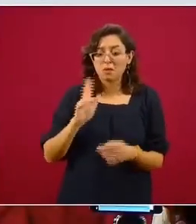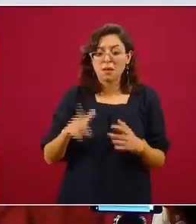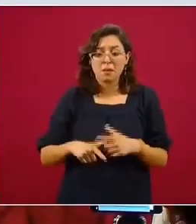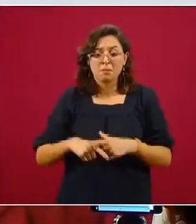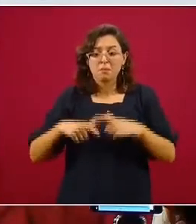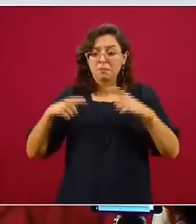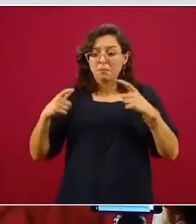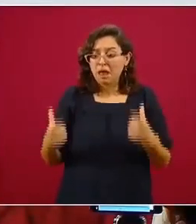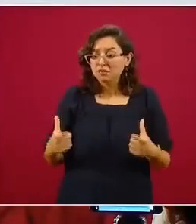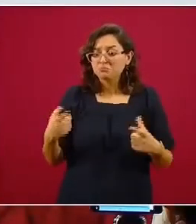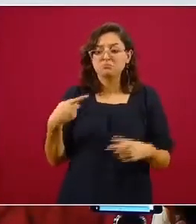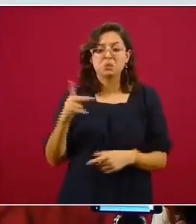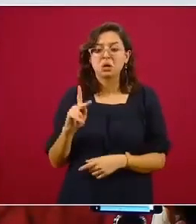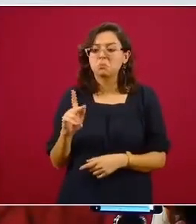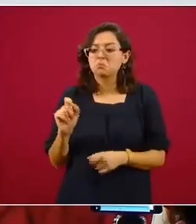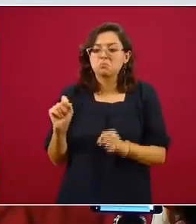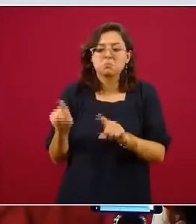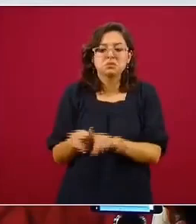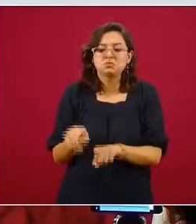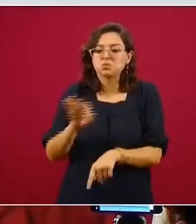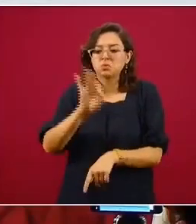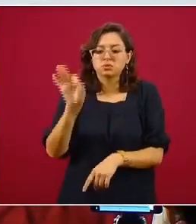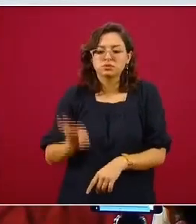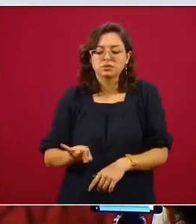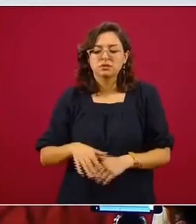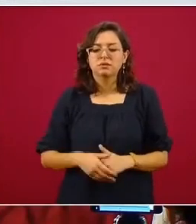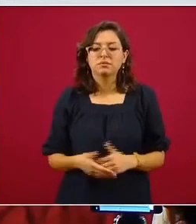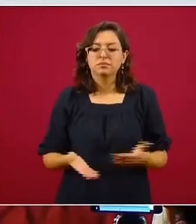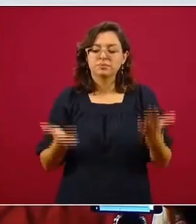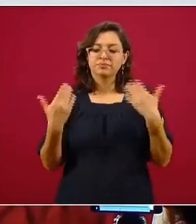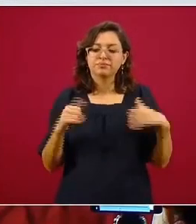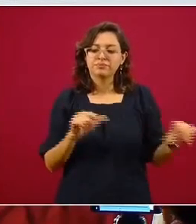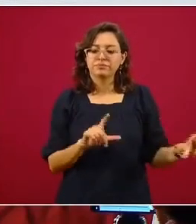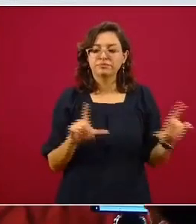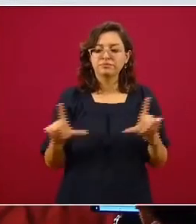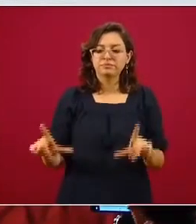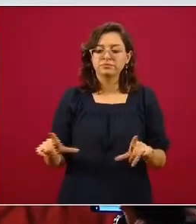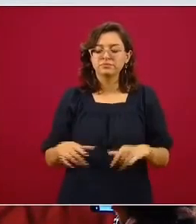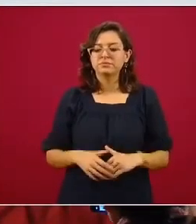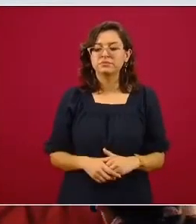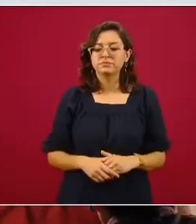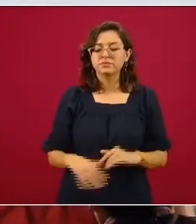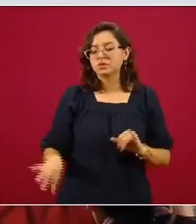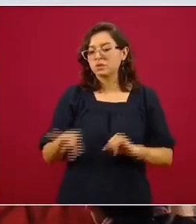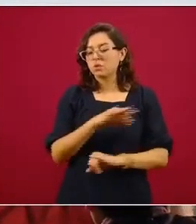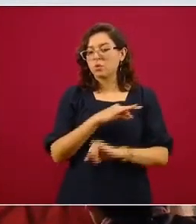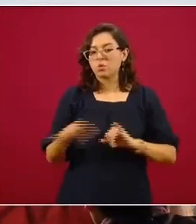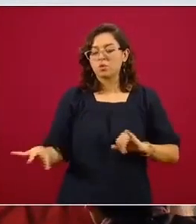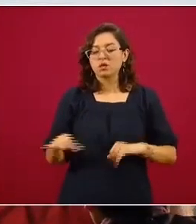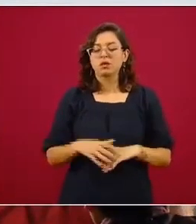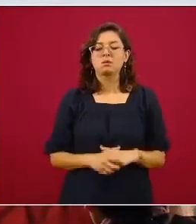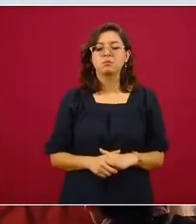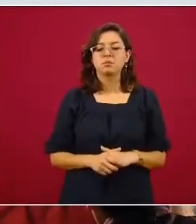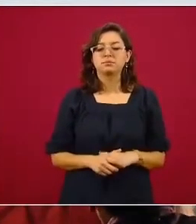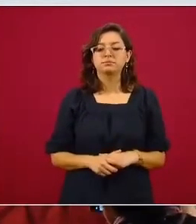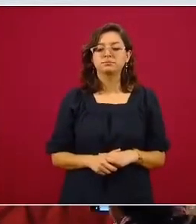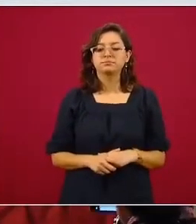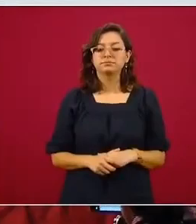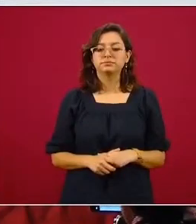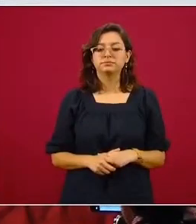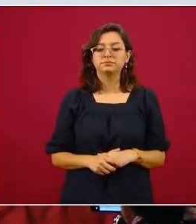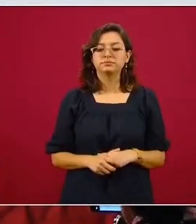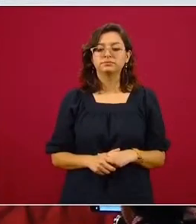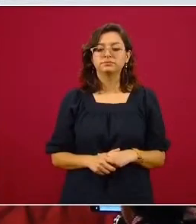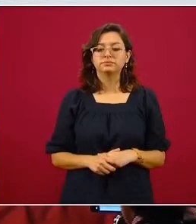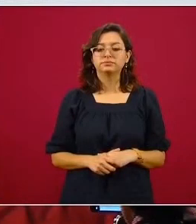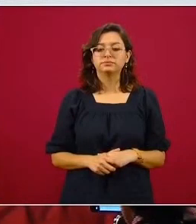incremente. Bien, veamos una diapositiva más, que es la última del panorama, que tiene que ver precisamente cómo se han